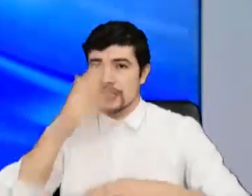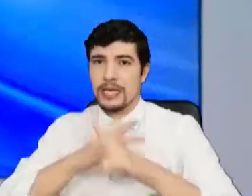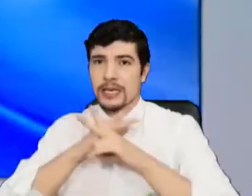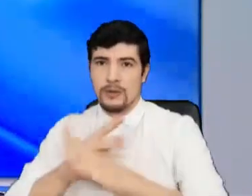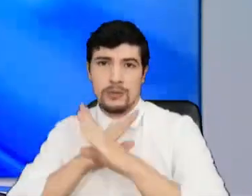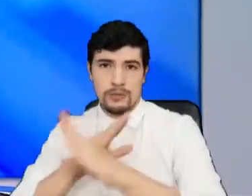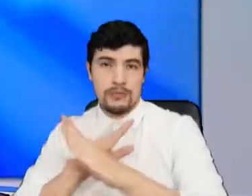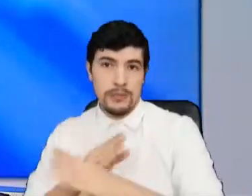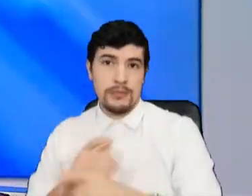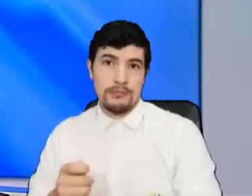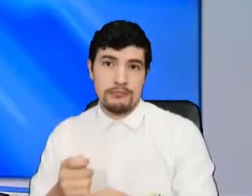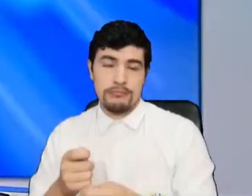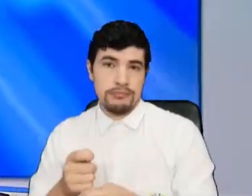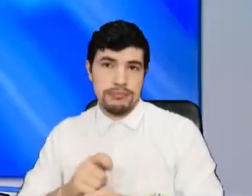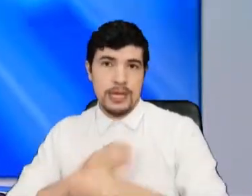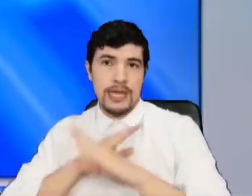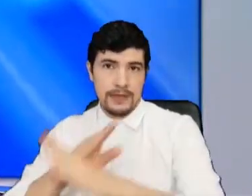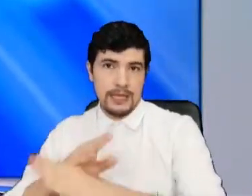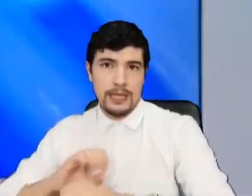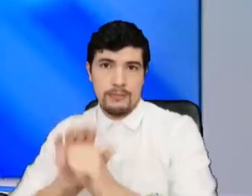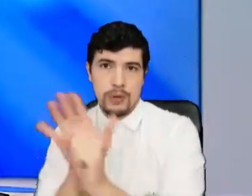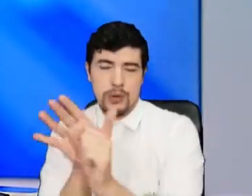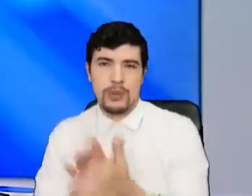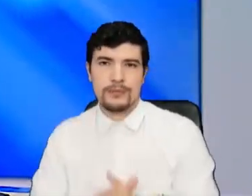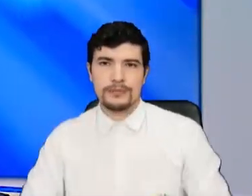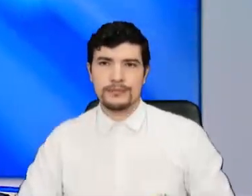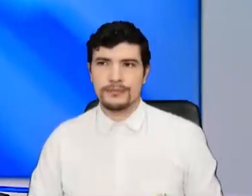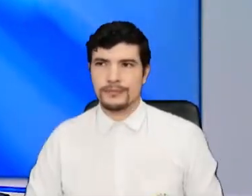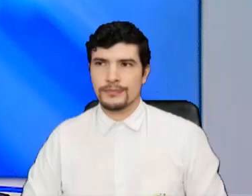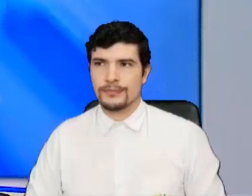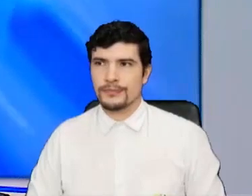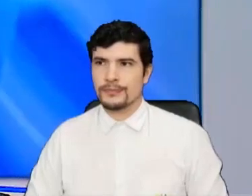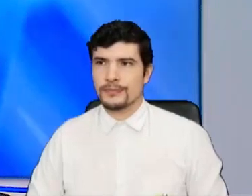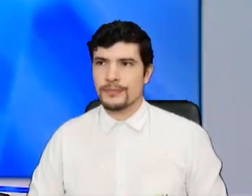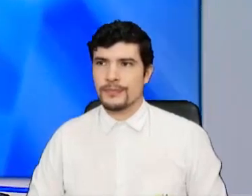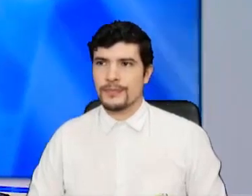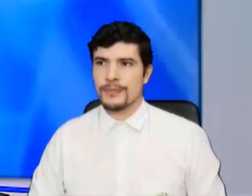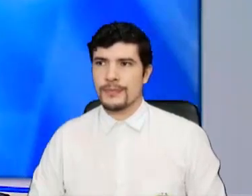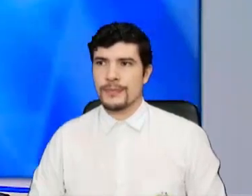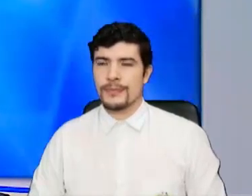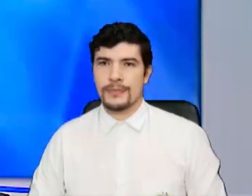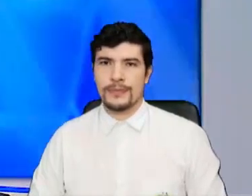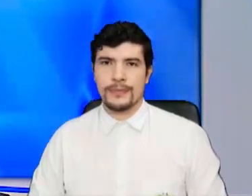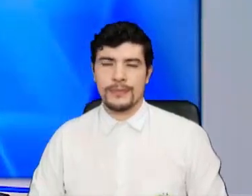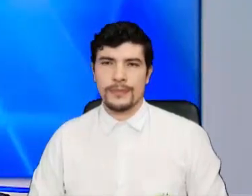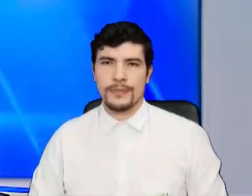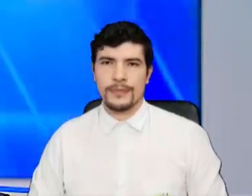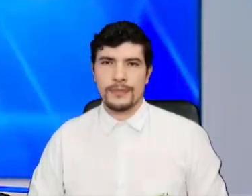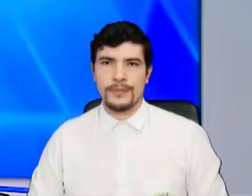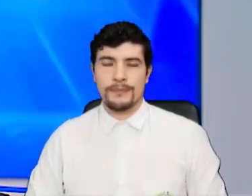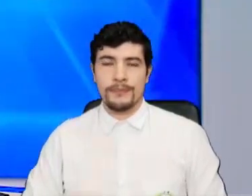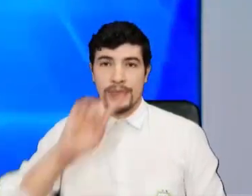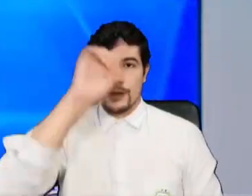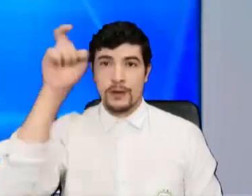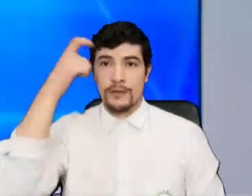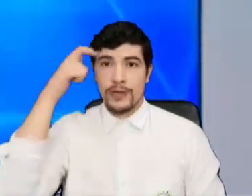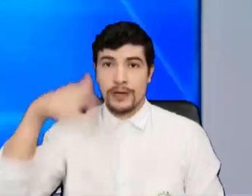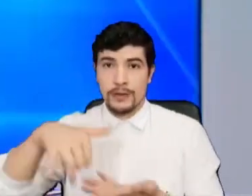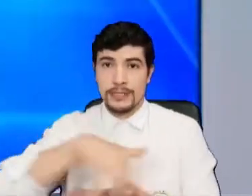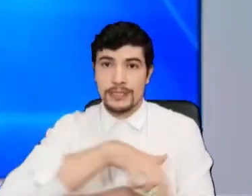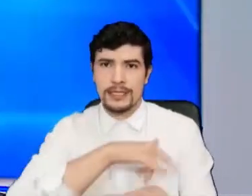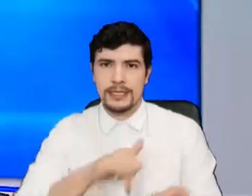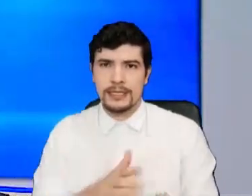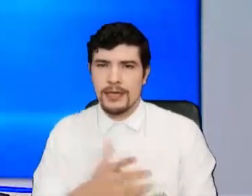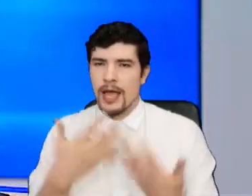Cambiando de tema, la Policía Metropolitana realizó una visita a San Andresito, la isla de Bucaramanga, con ánimo de sensibilizar a los compradores